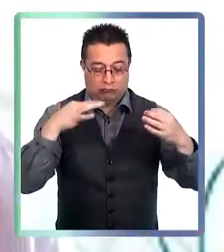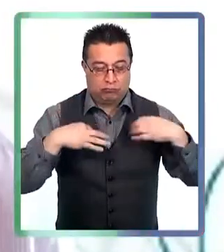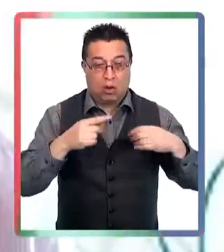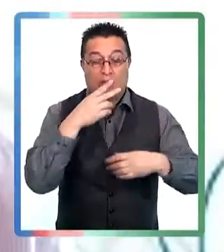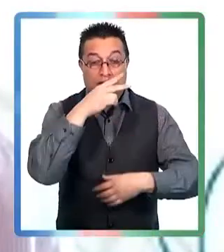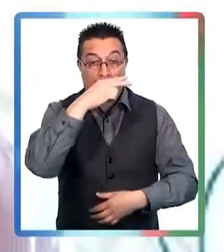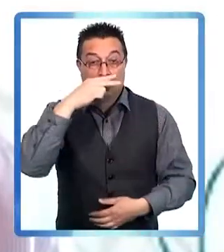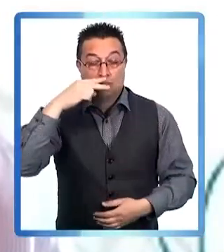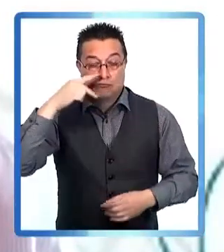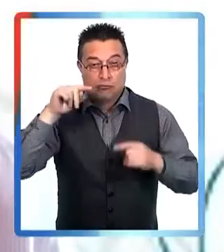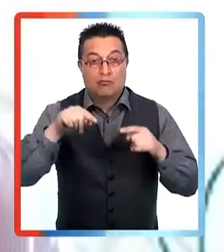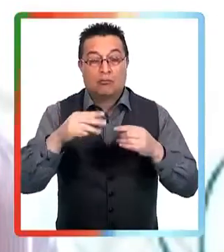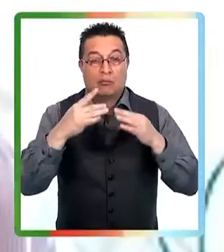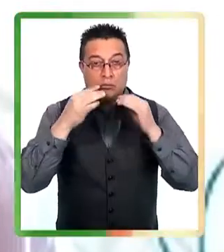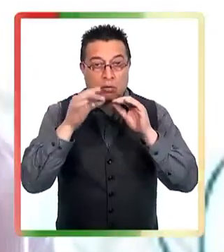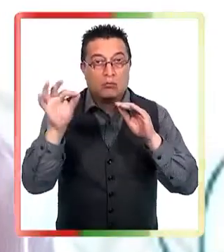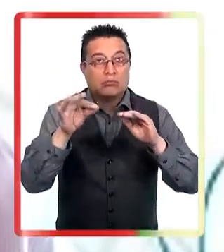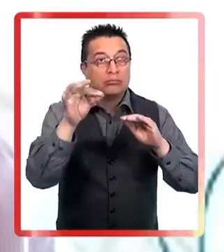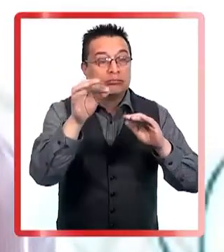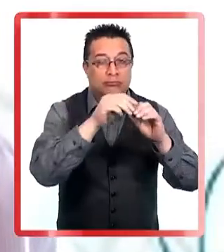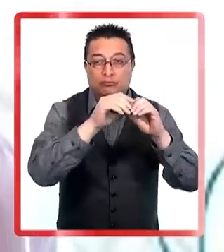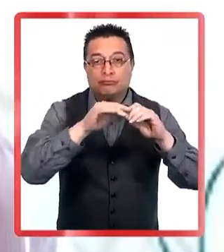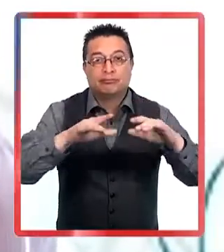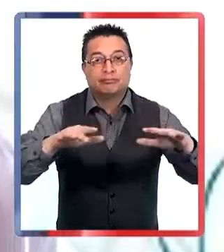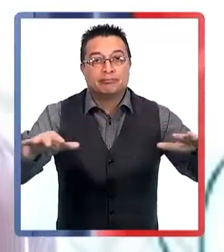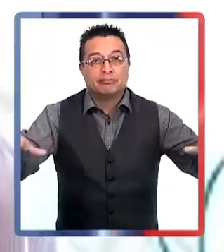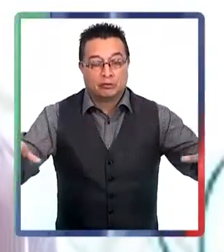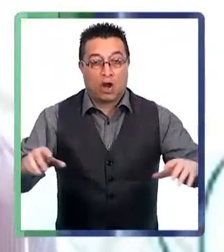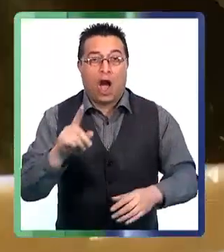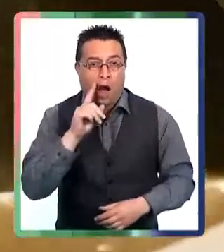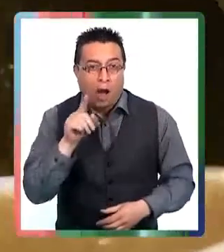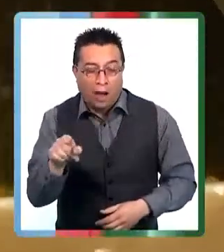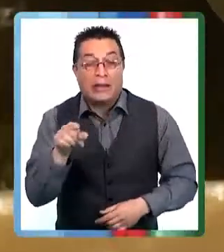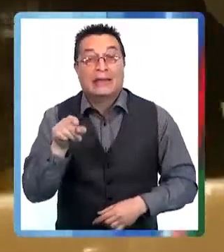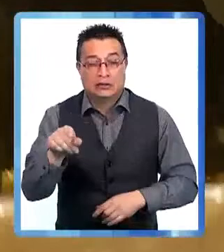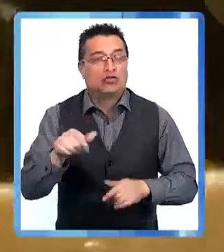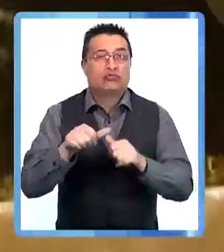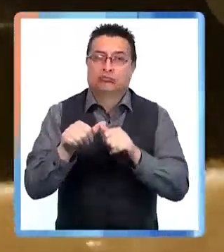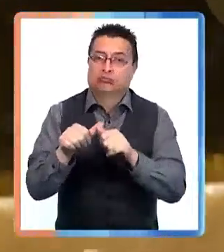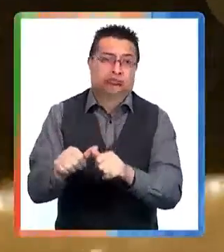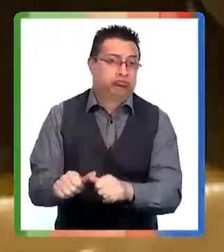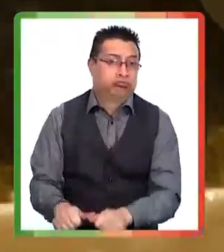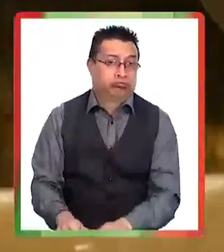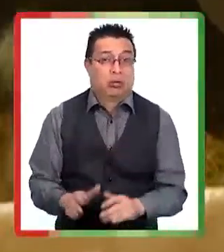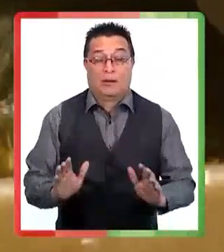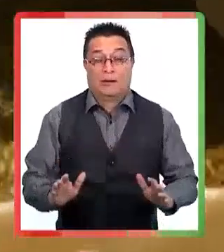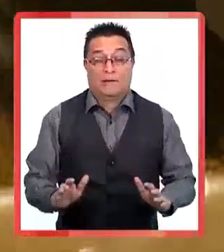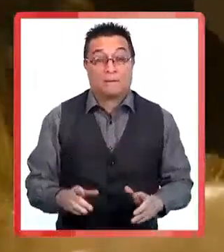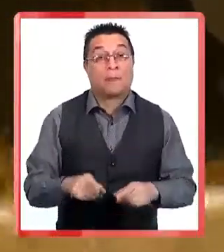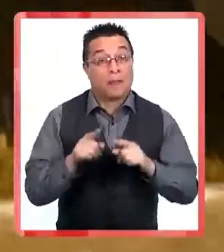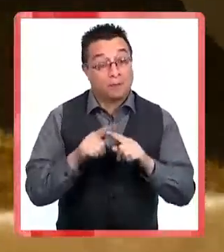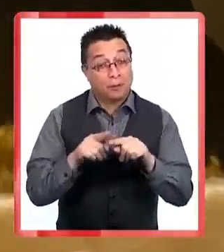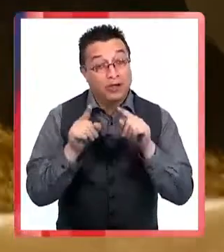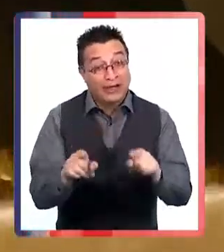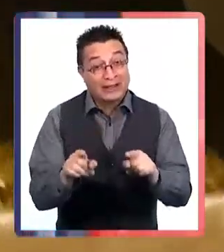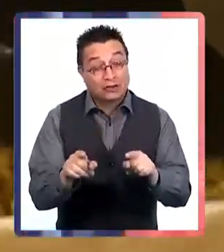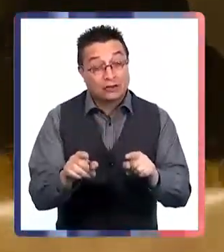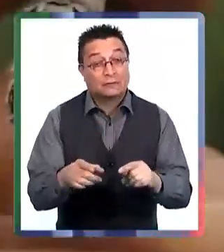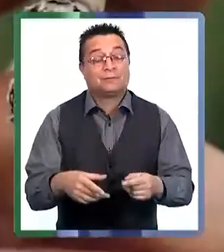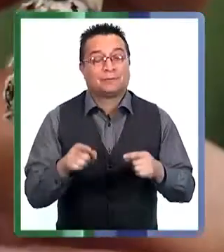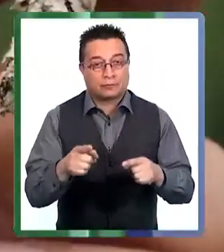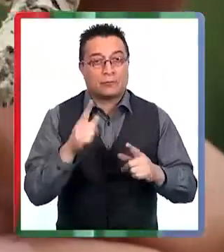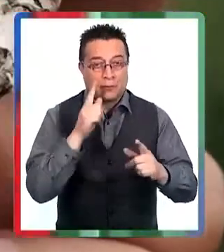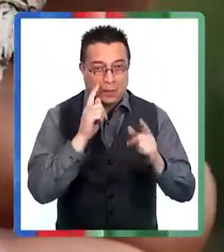sustancias. El olor se produce por sustancias volátiles que quedan impregnadas, ¿no es cierto? Y eso es lo que perdura. Y por lo